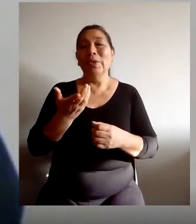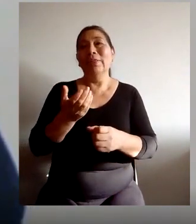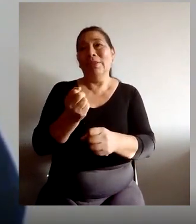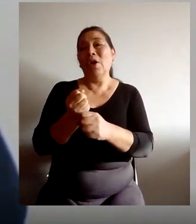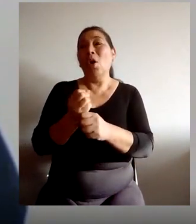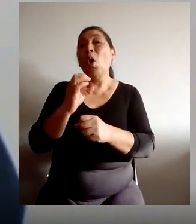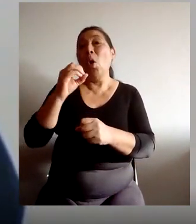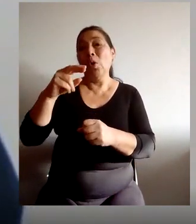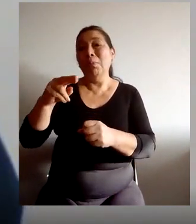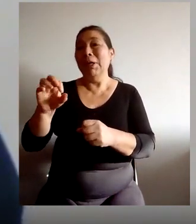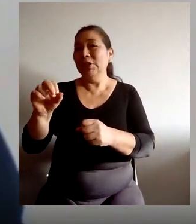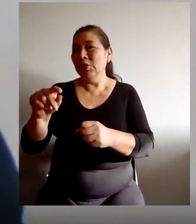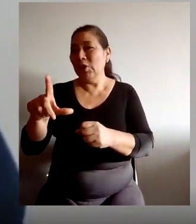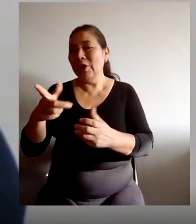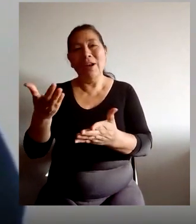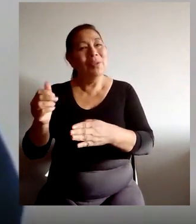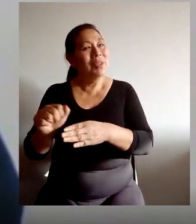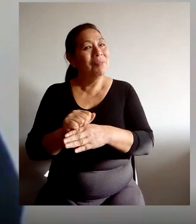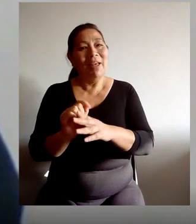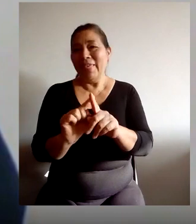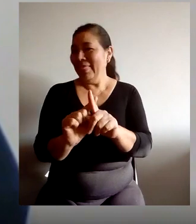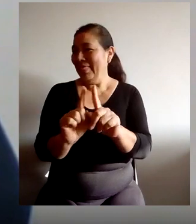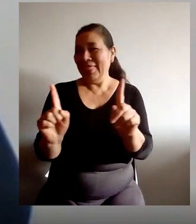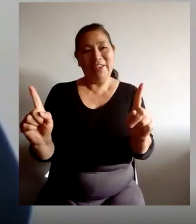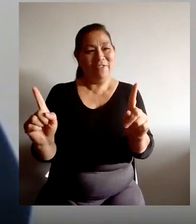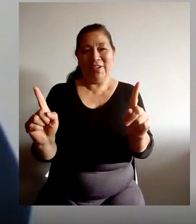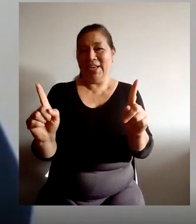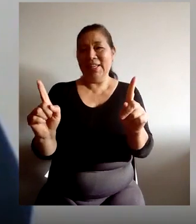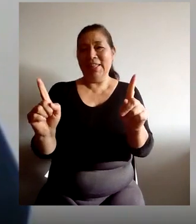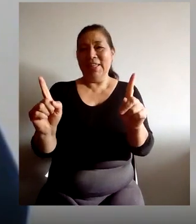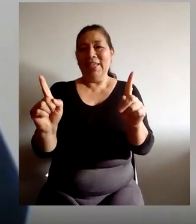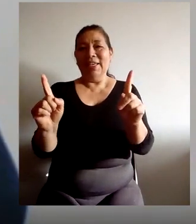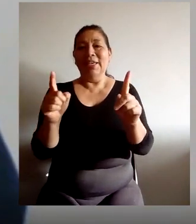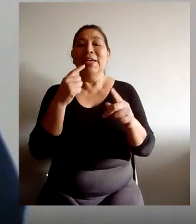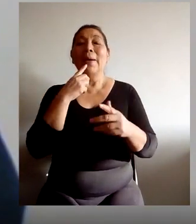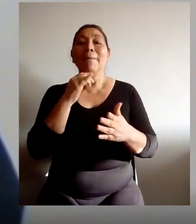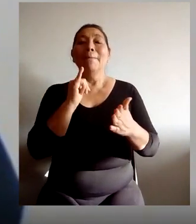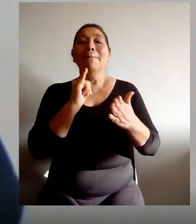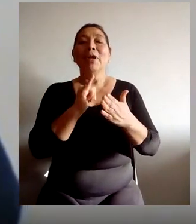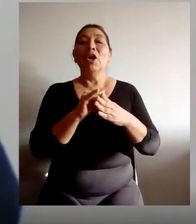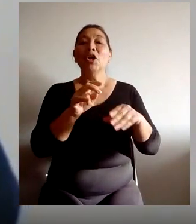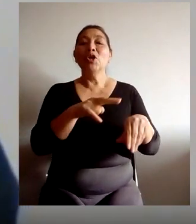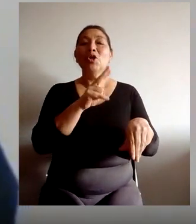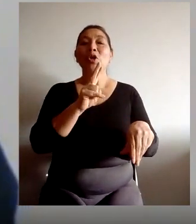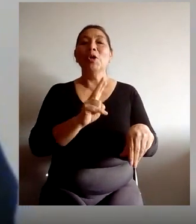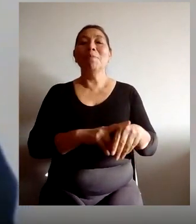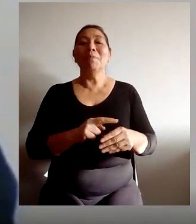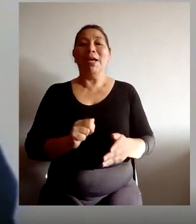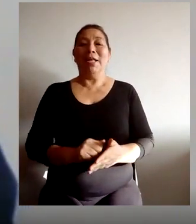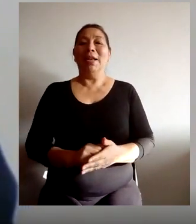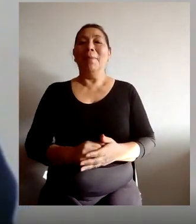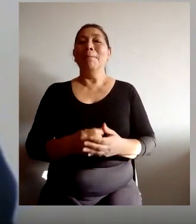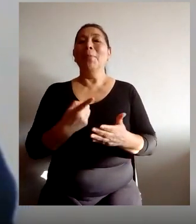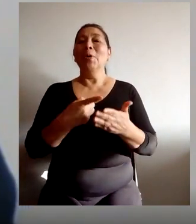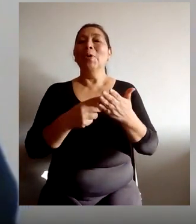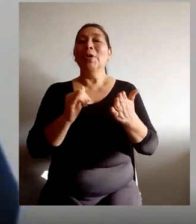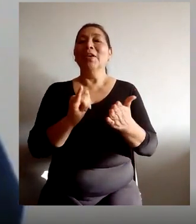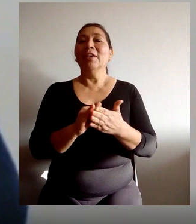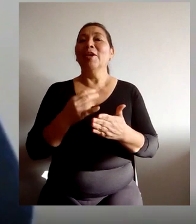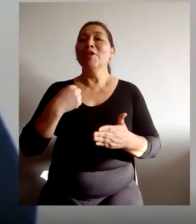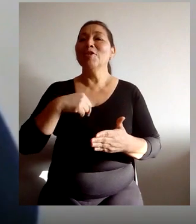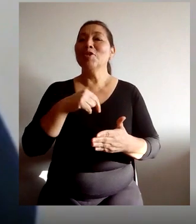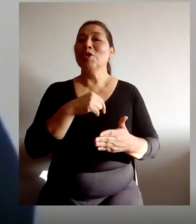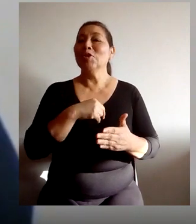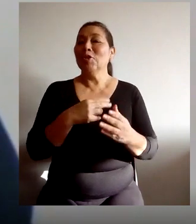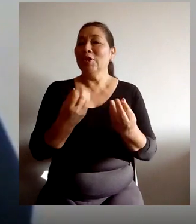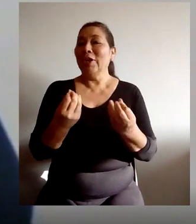neumólogo normalmente, porque nosotros, y también obran en el